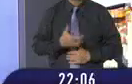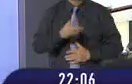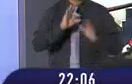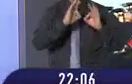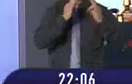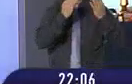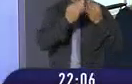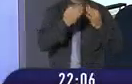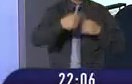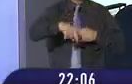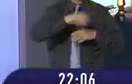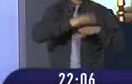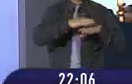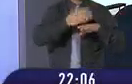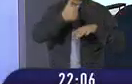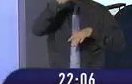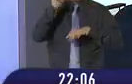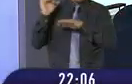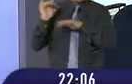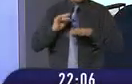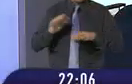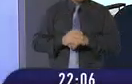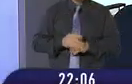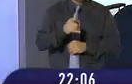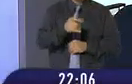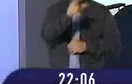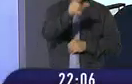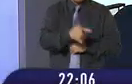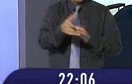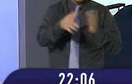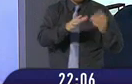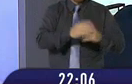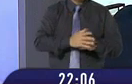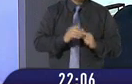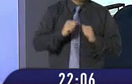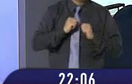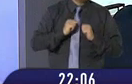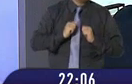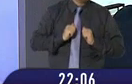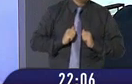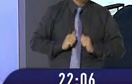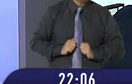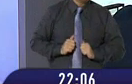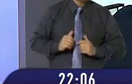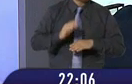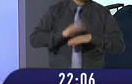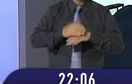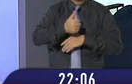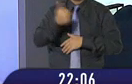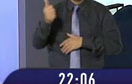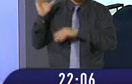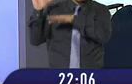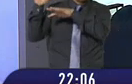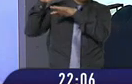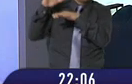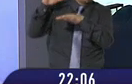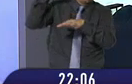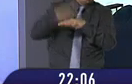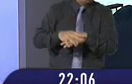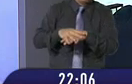Familias afectadas por el aluvión lloran la pérdida de sus seres queridos que quedaron atrapados en medio de escombros y